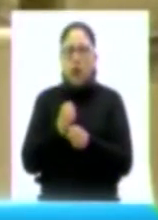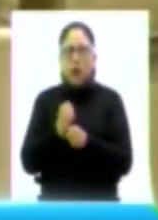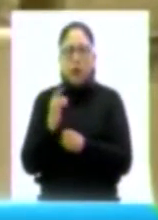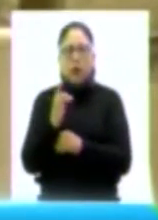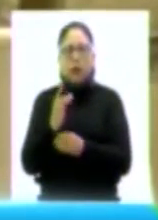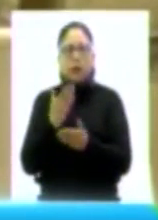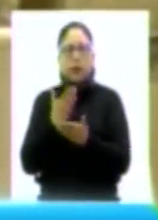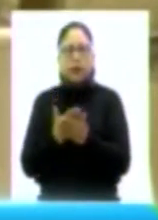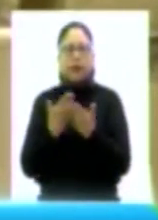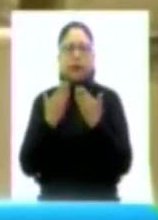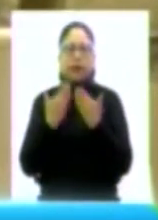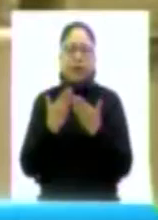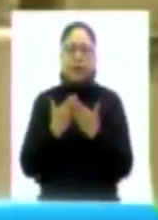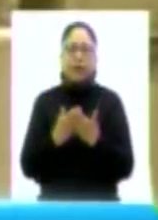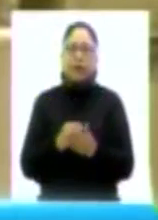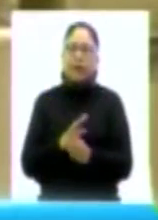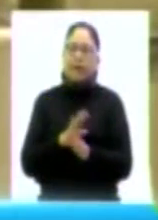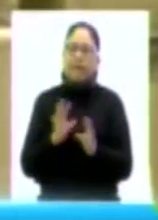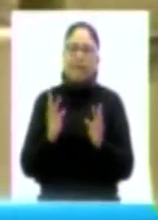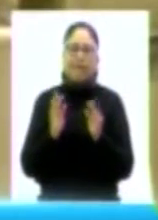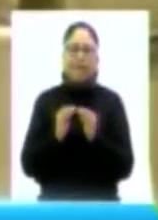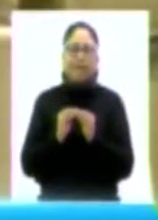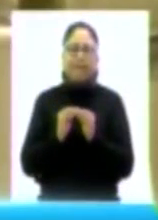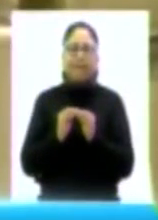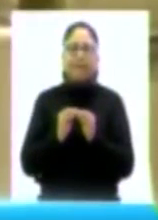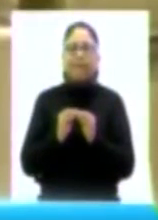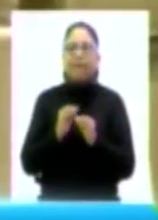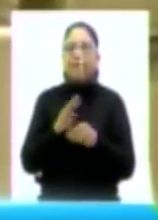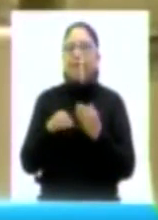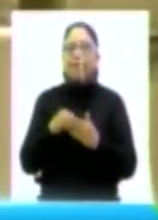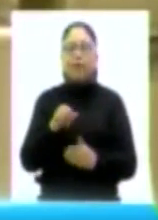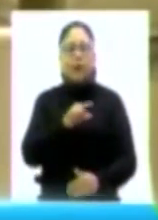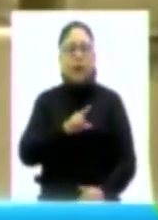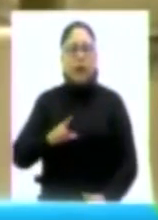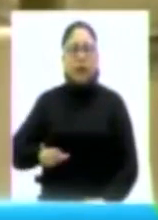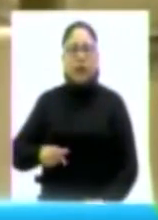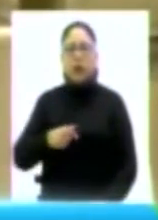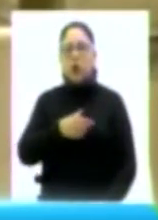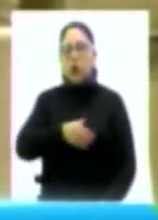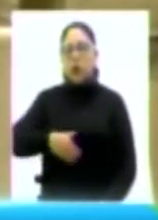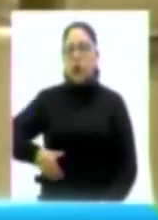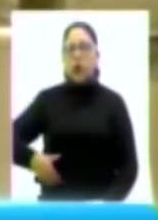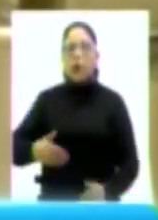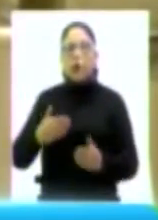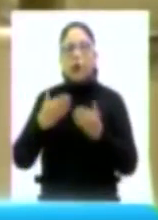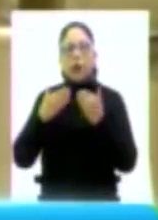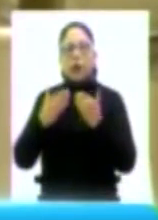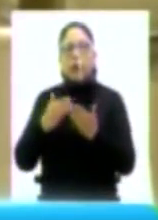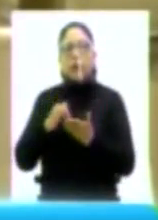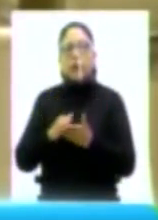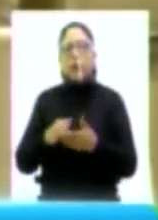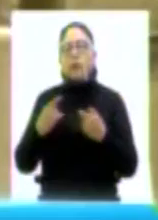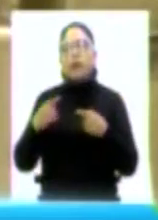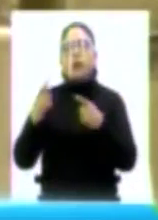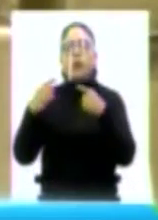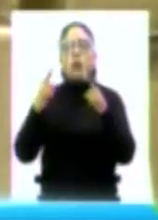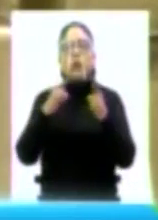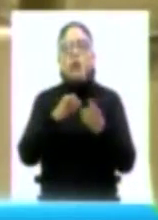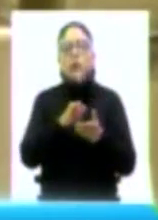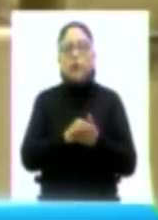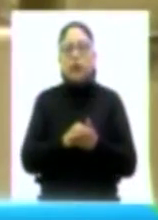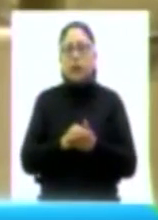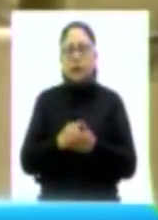boliviano. Así que nada más, a nuestros municipios, a nuestras gobernaciones, el mayor de los éxitos en este trabajo